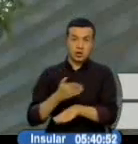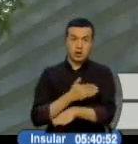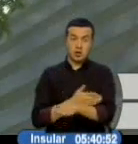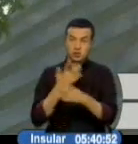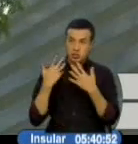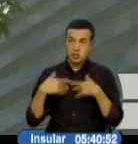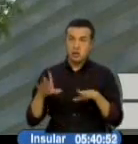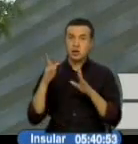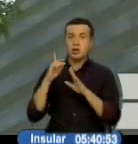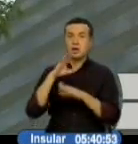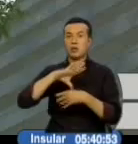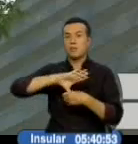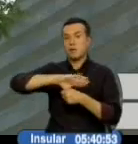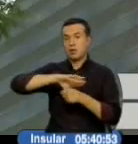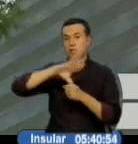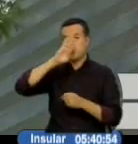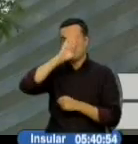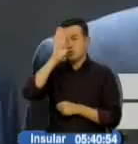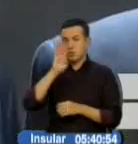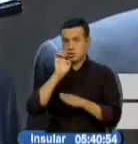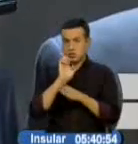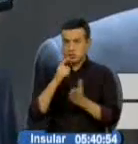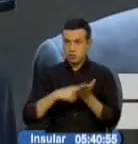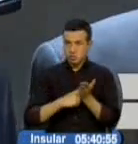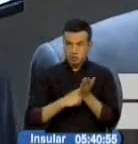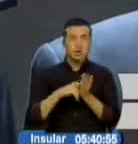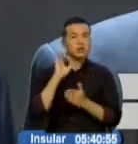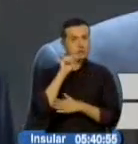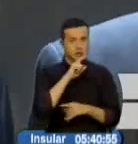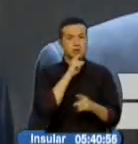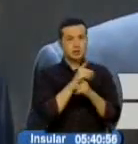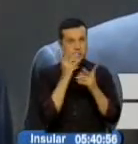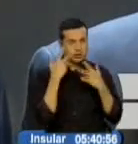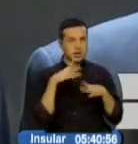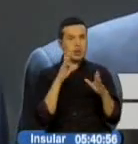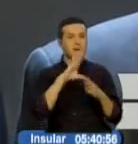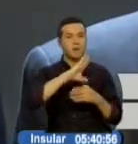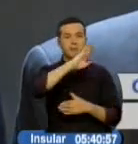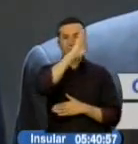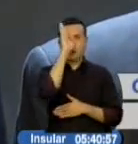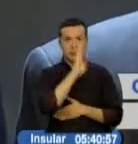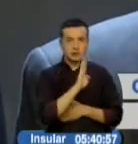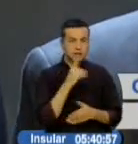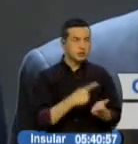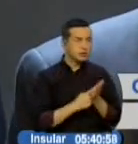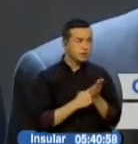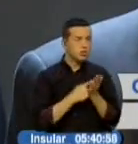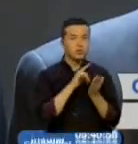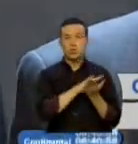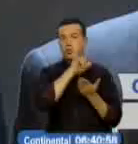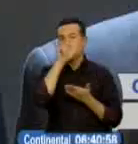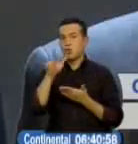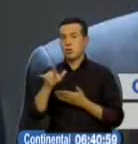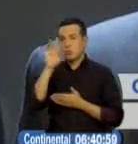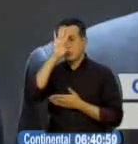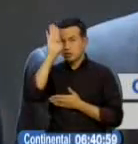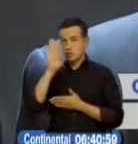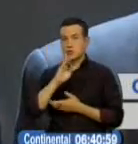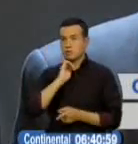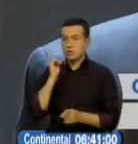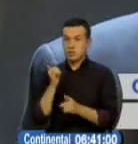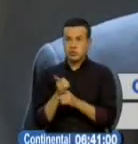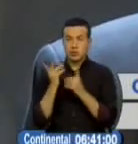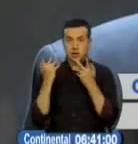mantenido una cita con el embajador brasileño en nuestro país. Sí, nos reunimos con el embajador de Brasil. Yo emprenderé viaje al Brasil también porque vamos